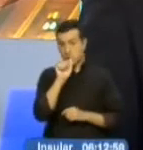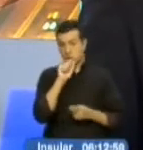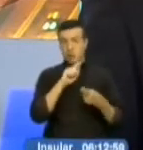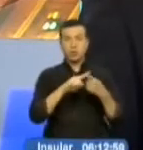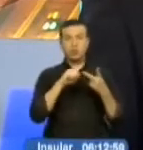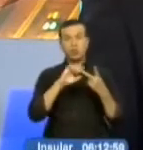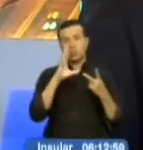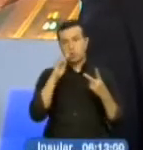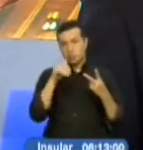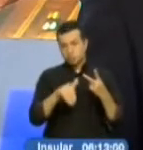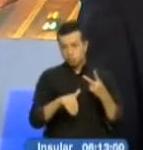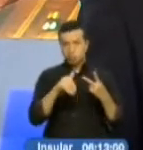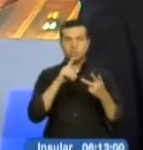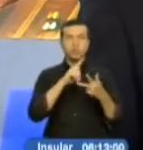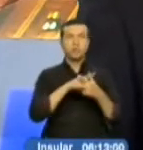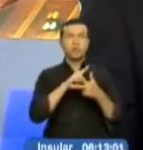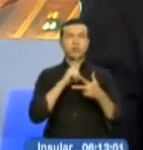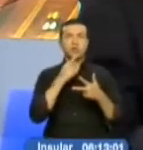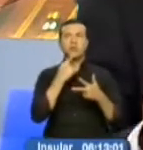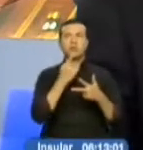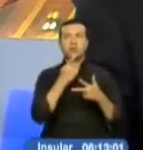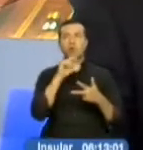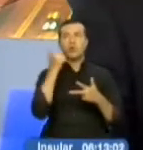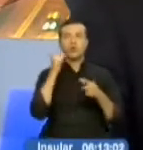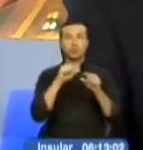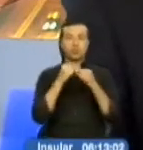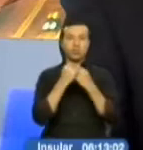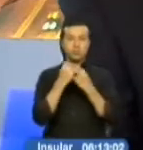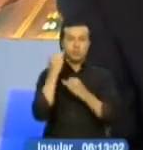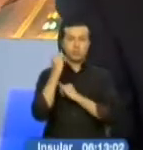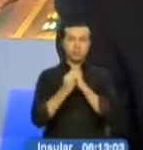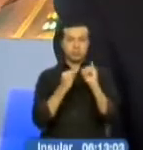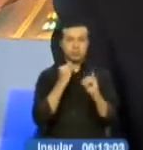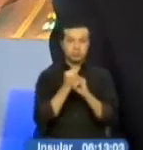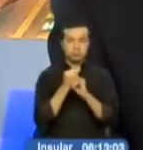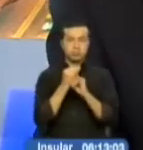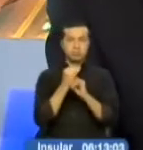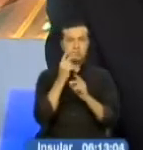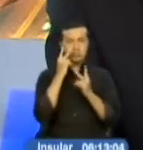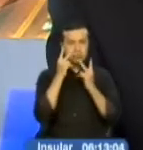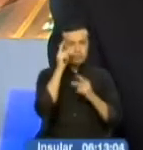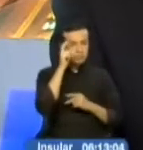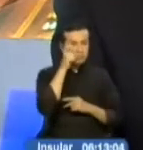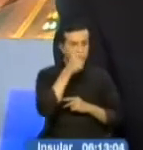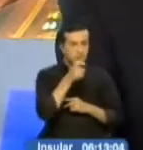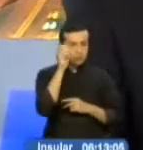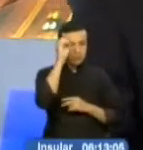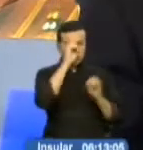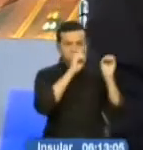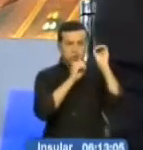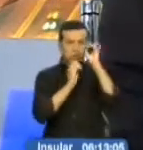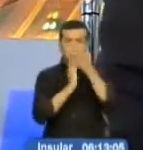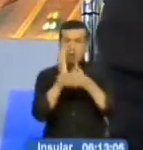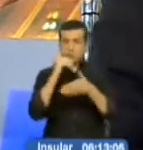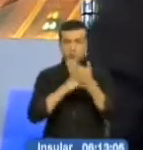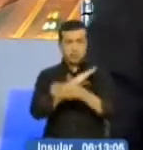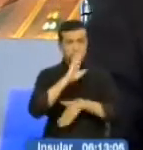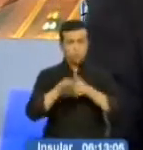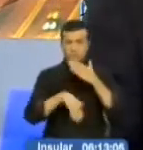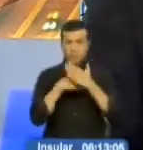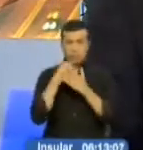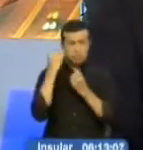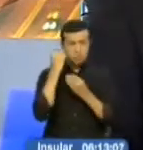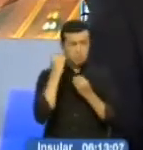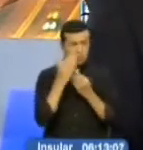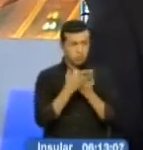presente unasur estuvieron presentes otros organismos internacionales en calidad de veedores tuvieron acceso a toda la información